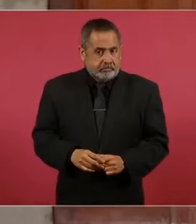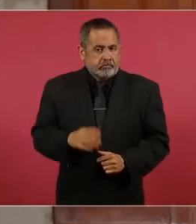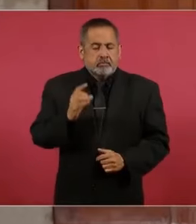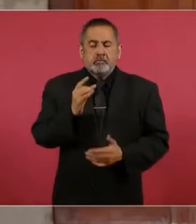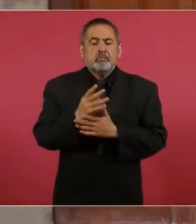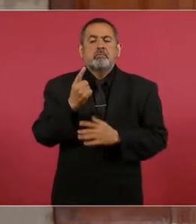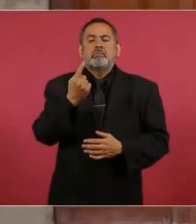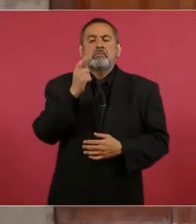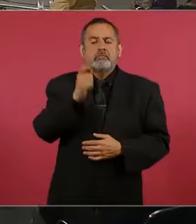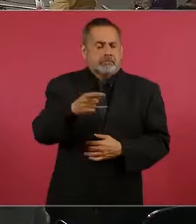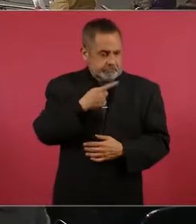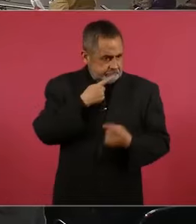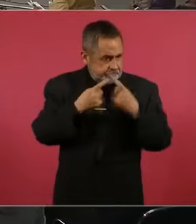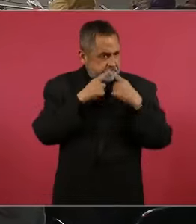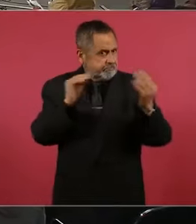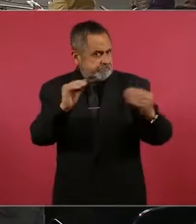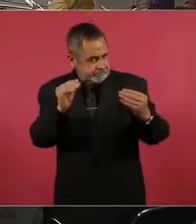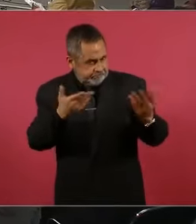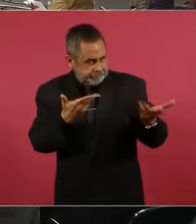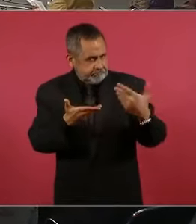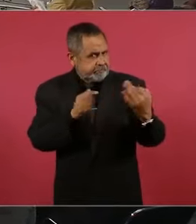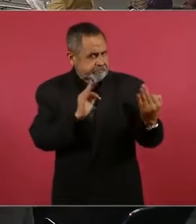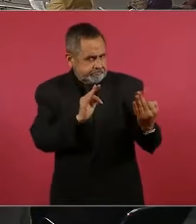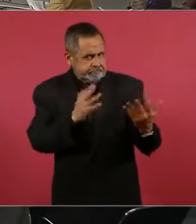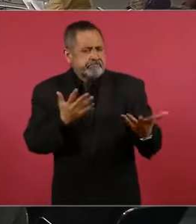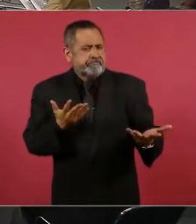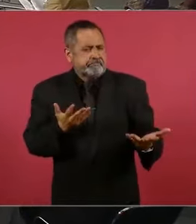es debatir,